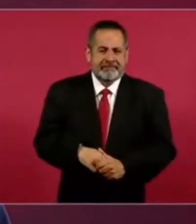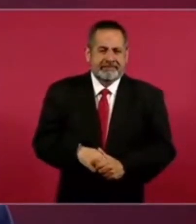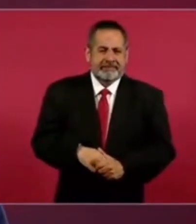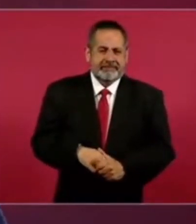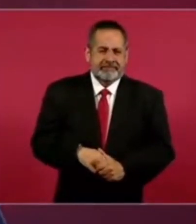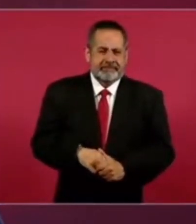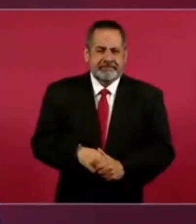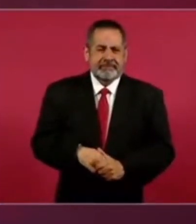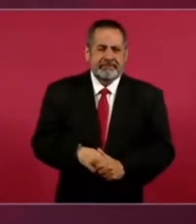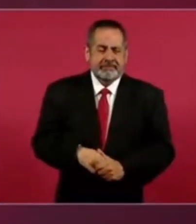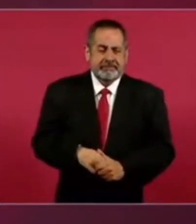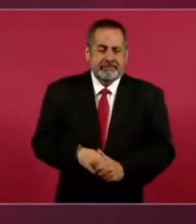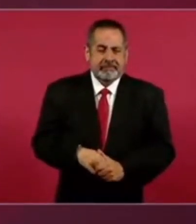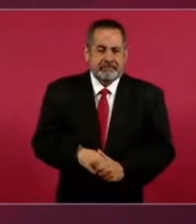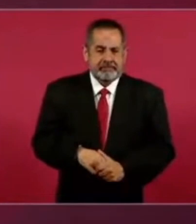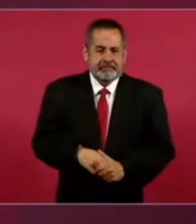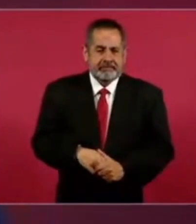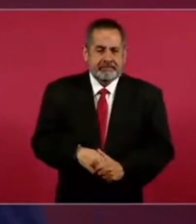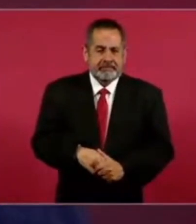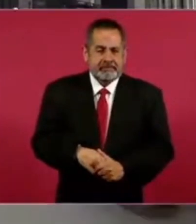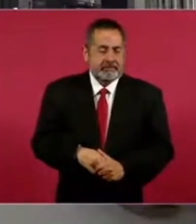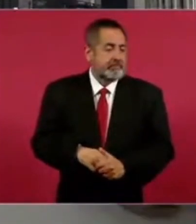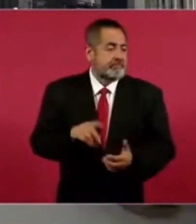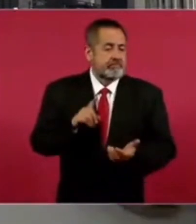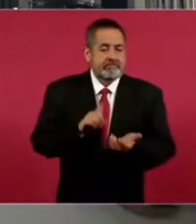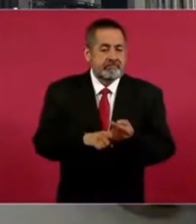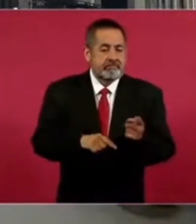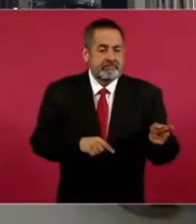Y no por dinero